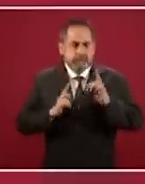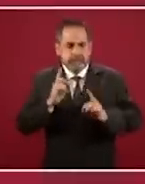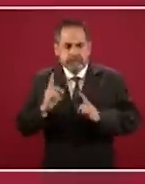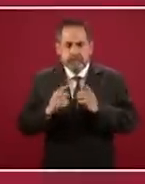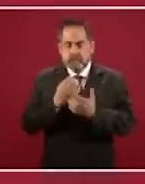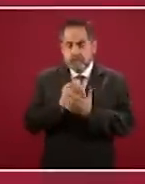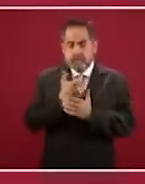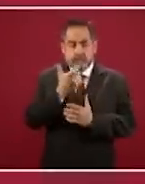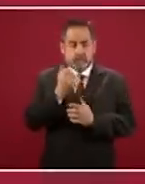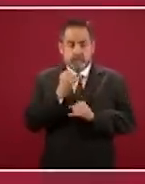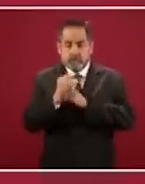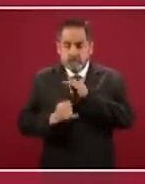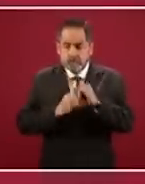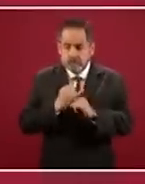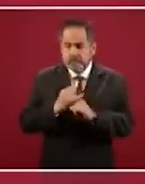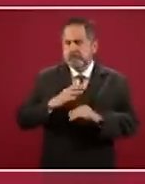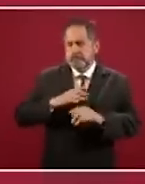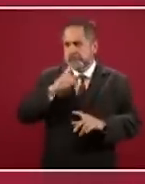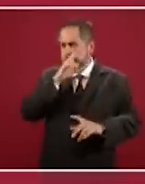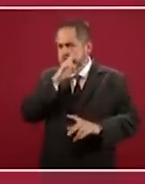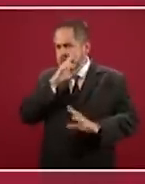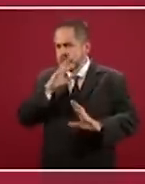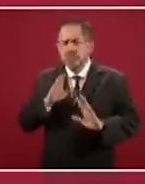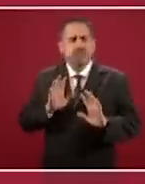económica, financiera, pero nosotros,